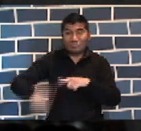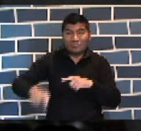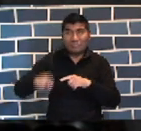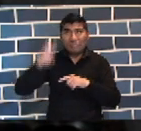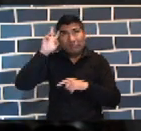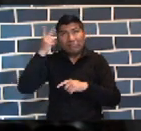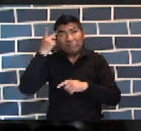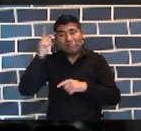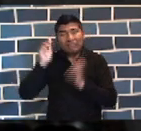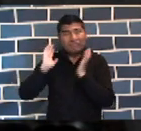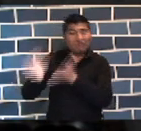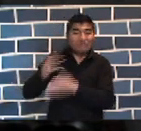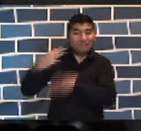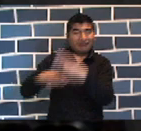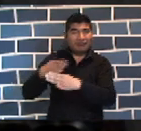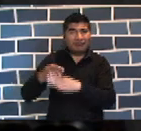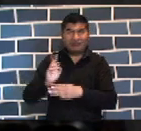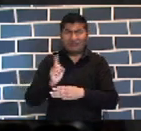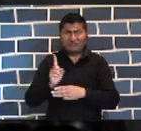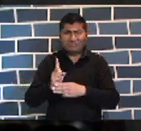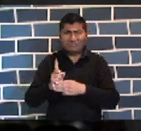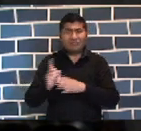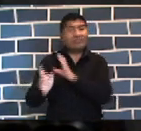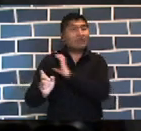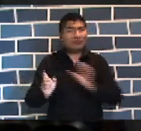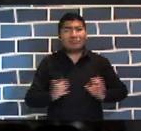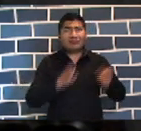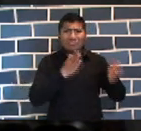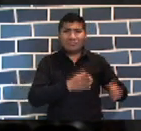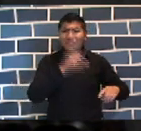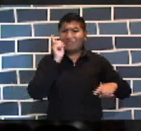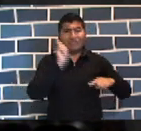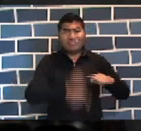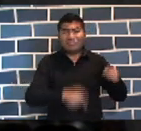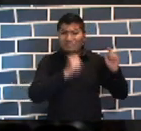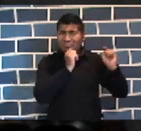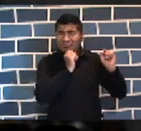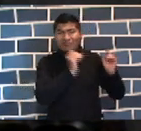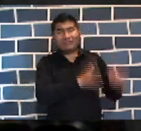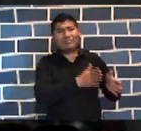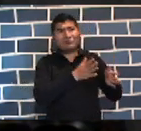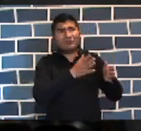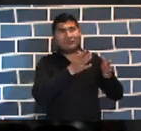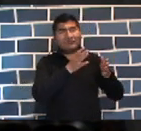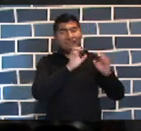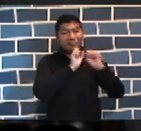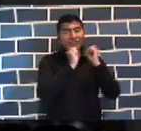desentenderse de este mundo. El cristiano no puede desentenderse